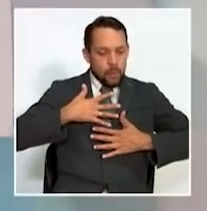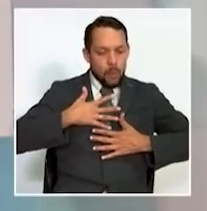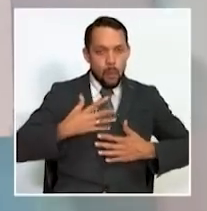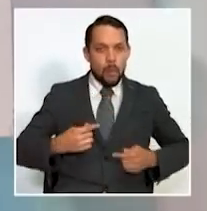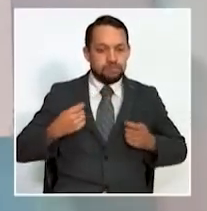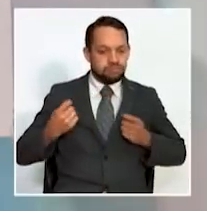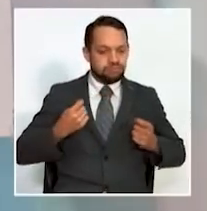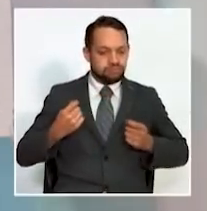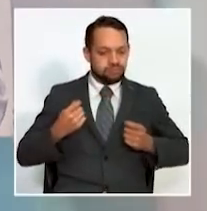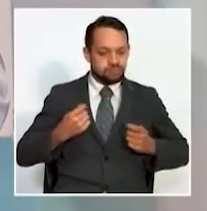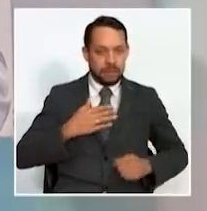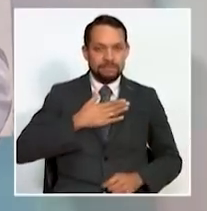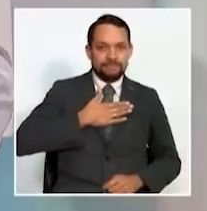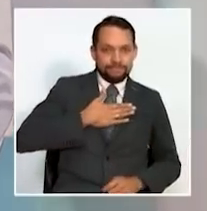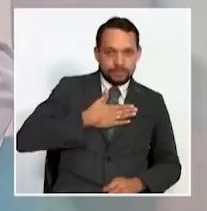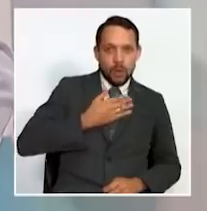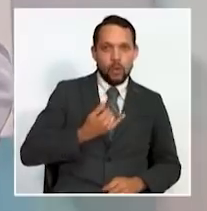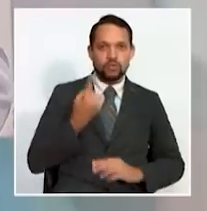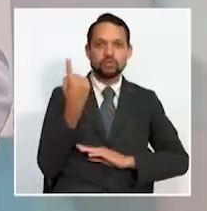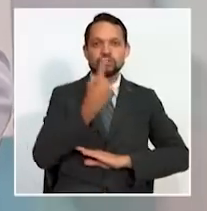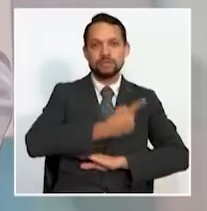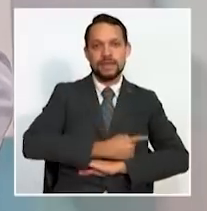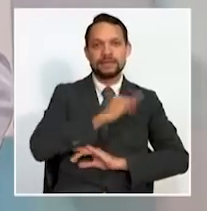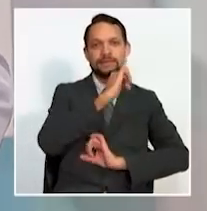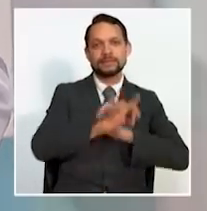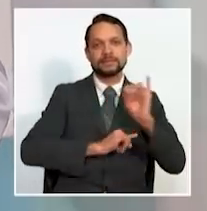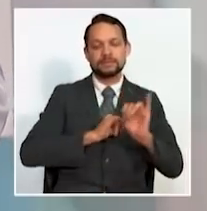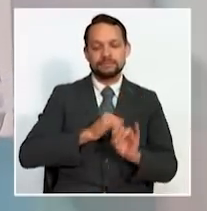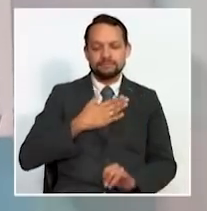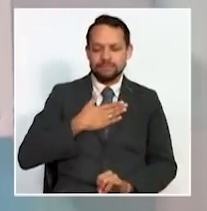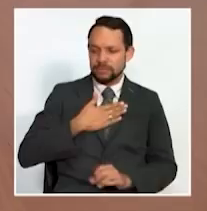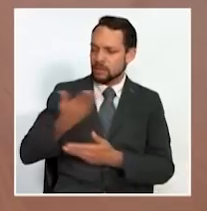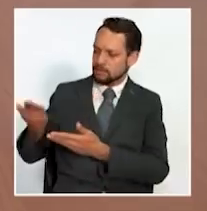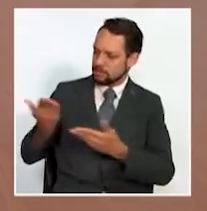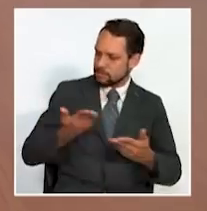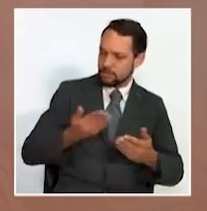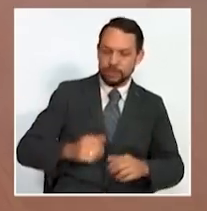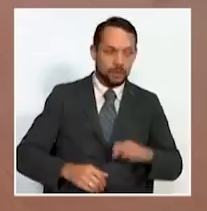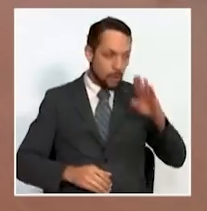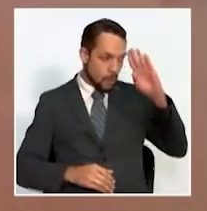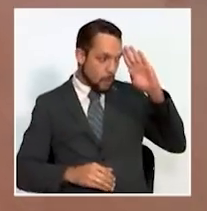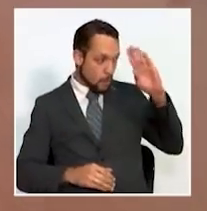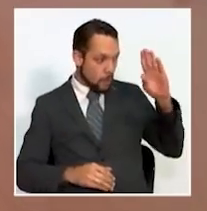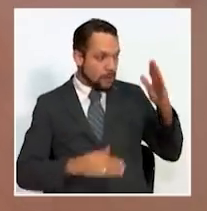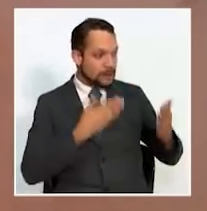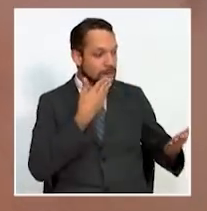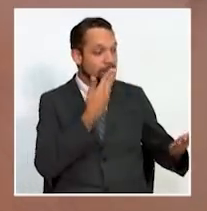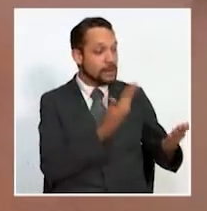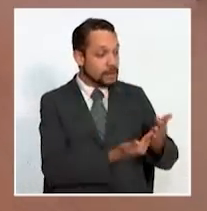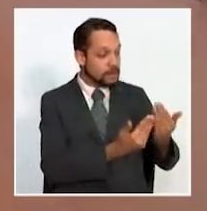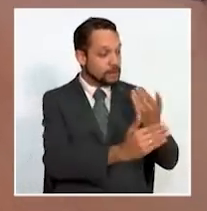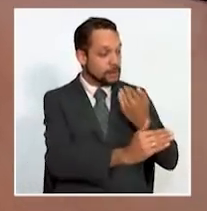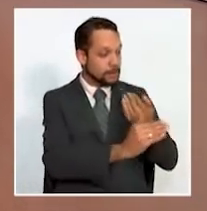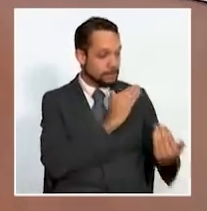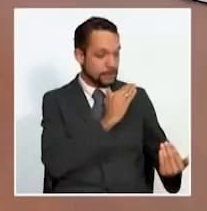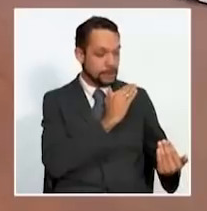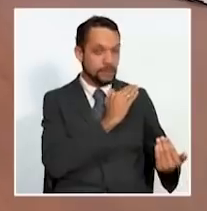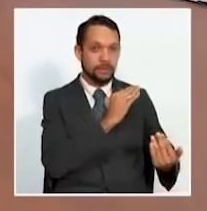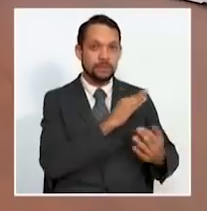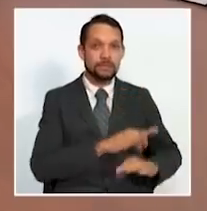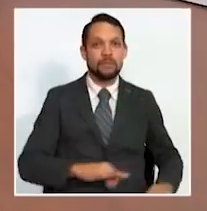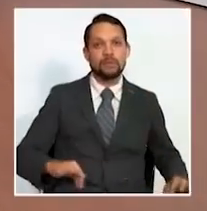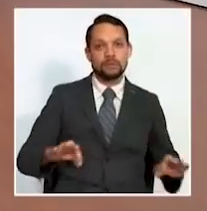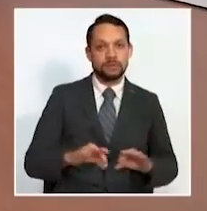y el asma hoy que es Día Internacional del Asma. Álvaro Augusto, bienvenido. Muchas gracias, tío, por invitarme al programa y en este día tan